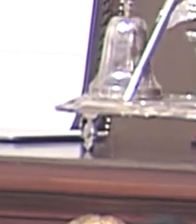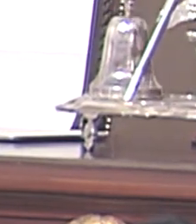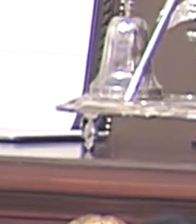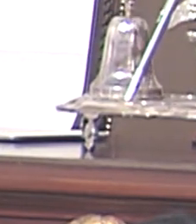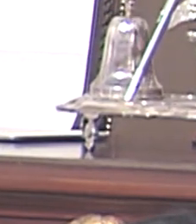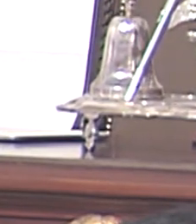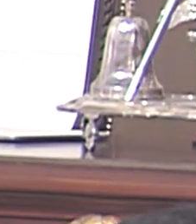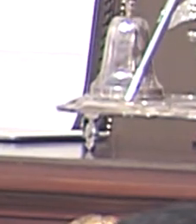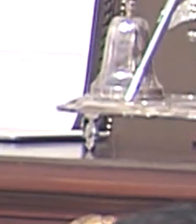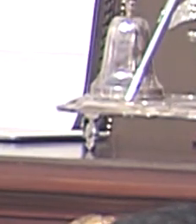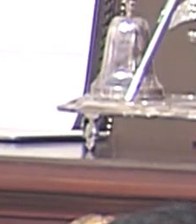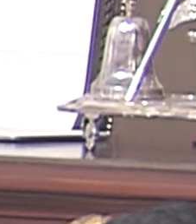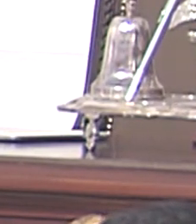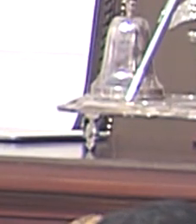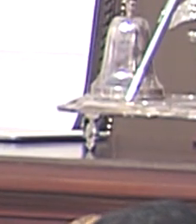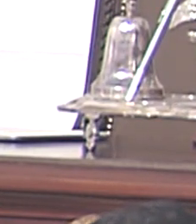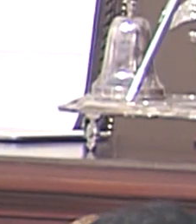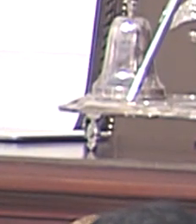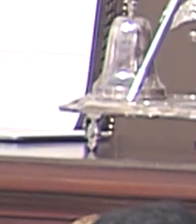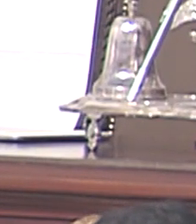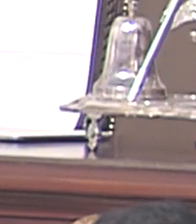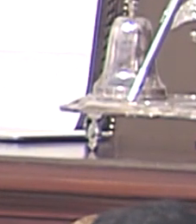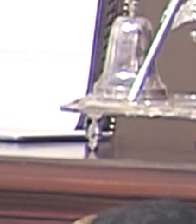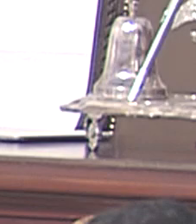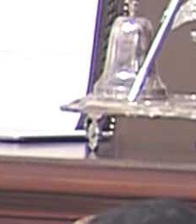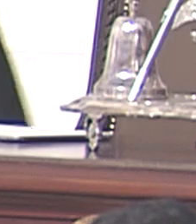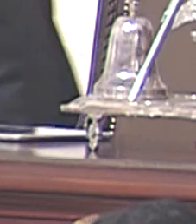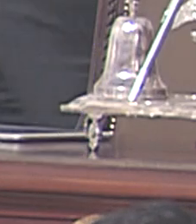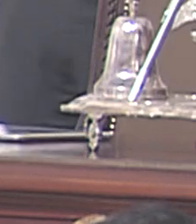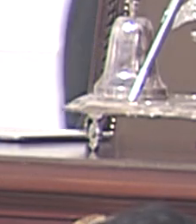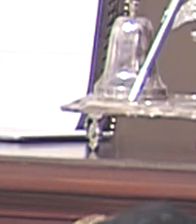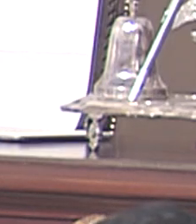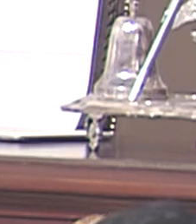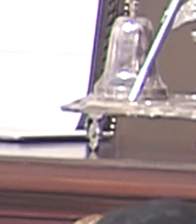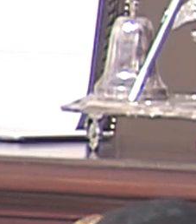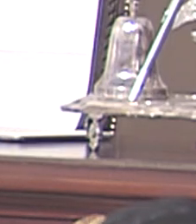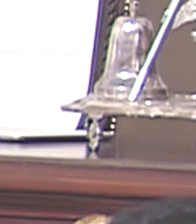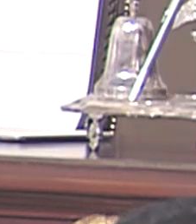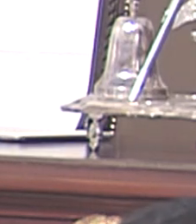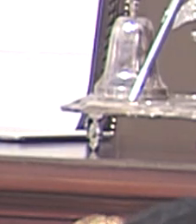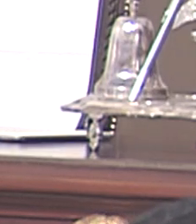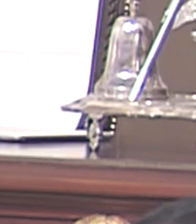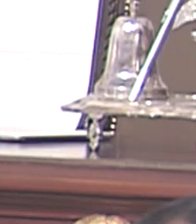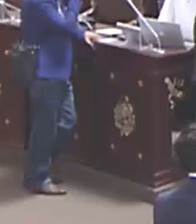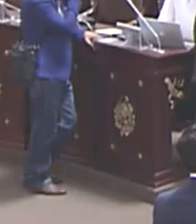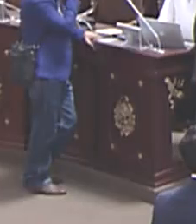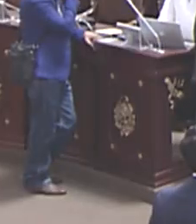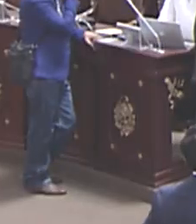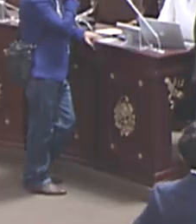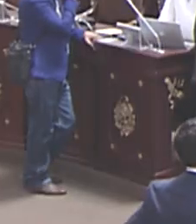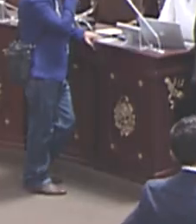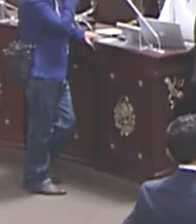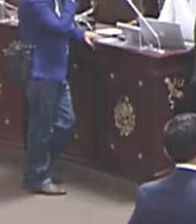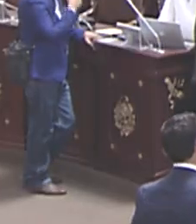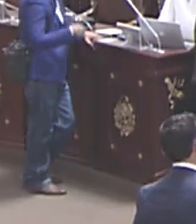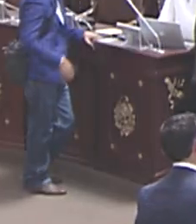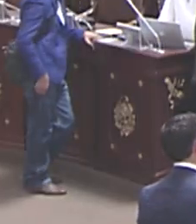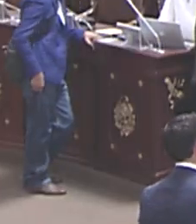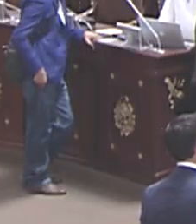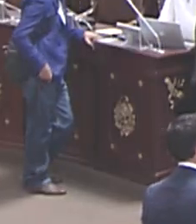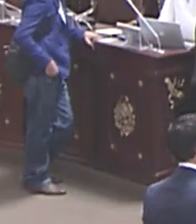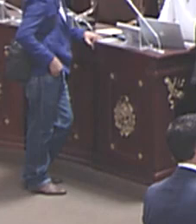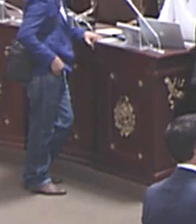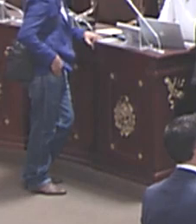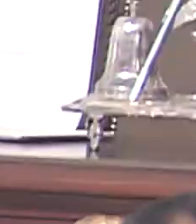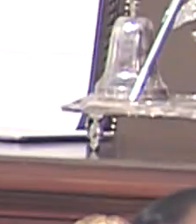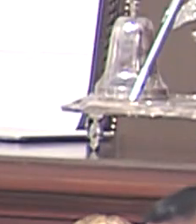Procede la Secretaría a preguntar a la Comisión Permanente en Votación Económica si es de dispensarse la lectura del orden del día, toda vez que esta ha sido distribuida